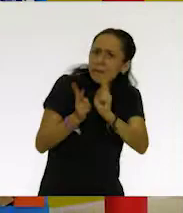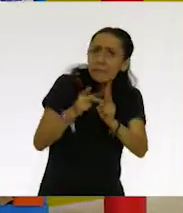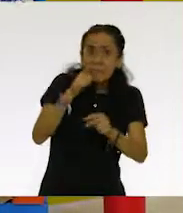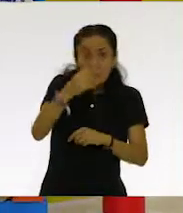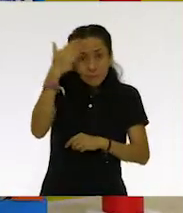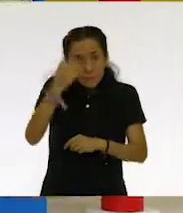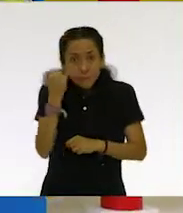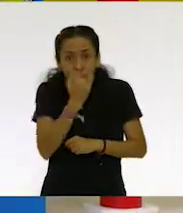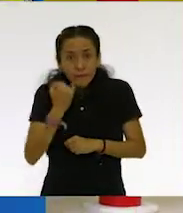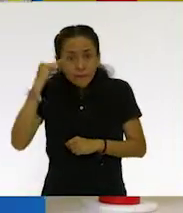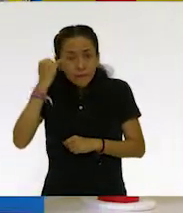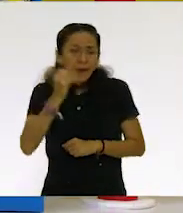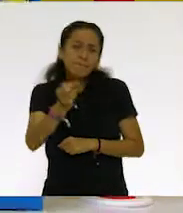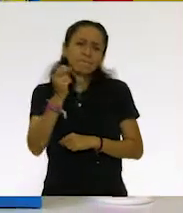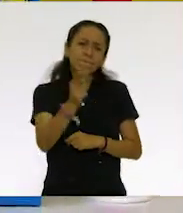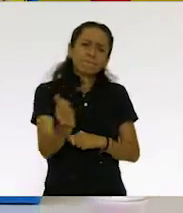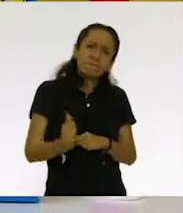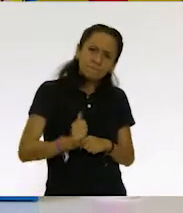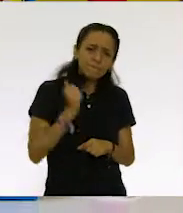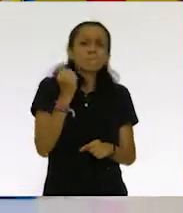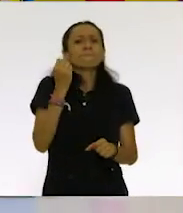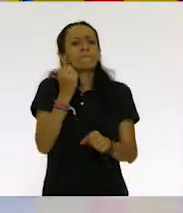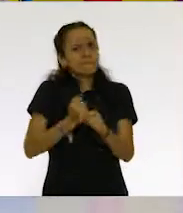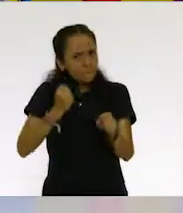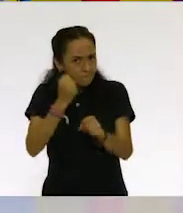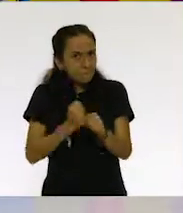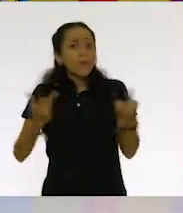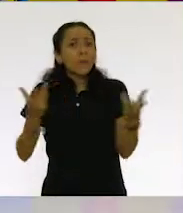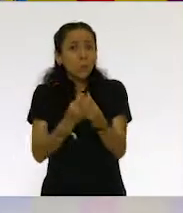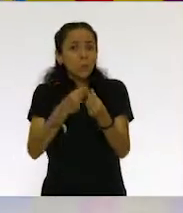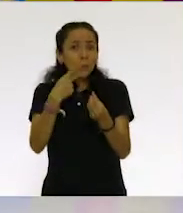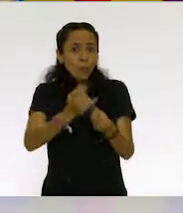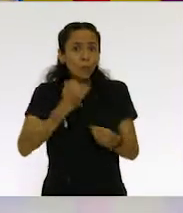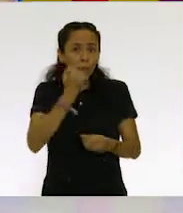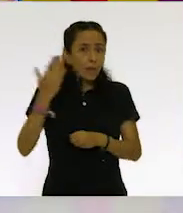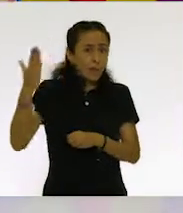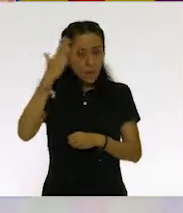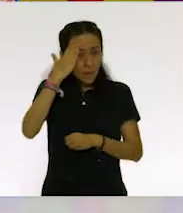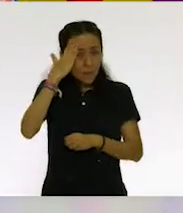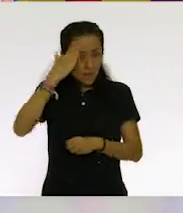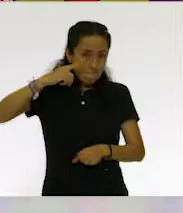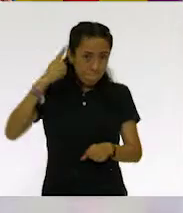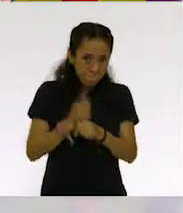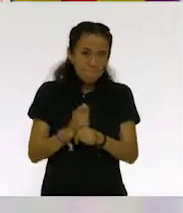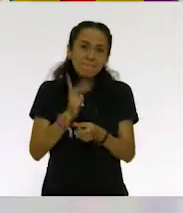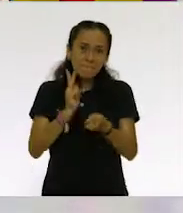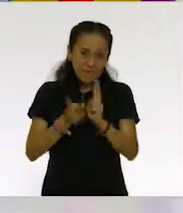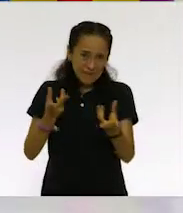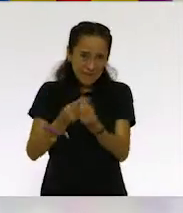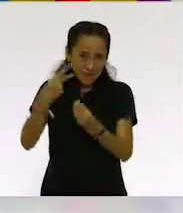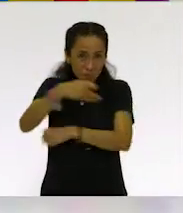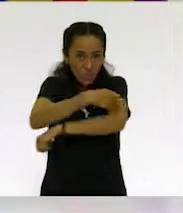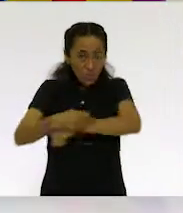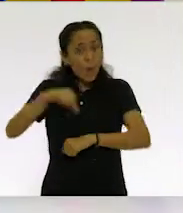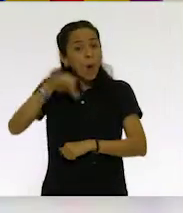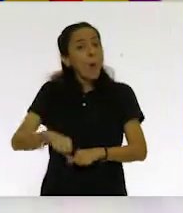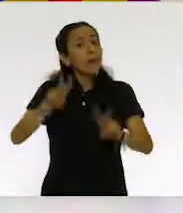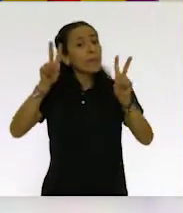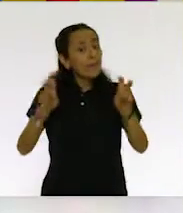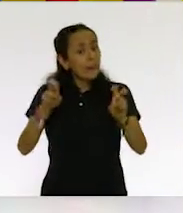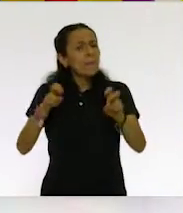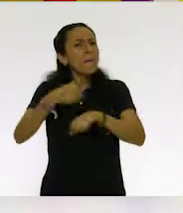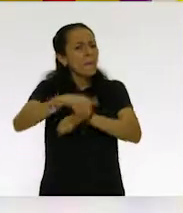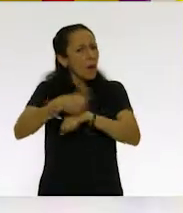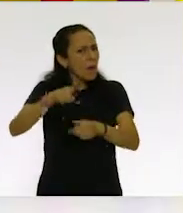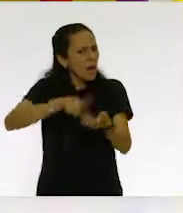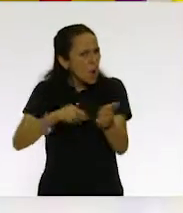practicarla y platica con tu familia en tu lengua materna. Por hoy hemos terminado con Resolvemos Problemas Numéricos en la asignatura de Matemáticas